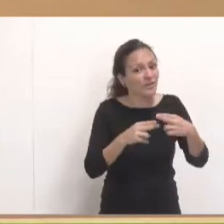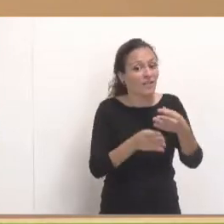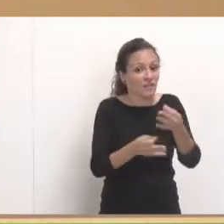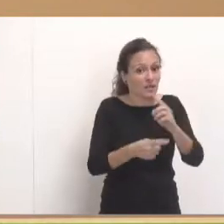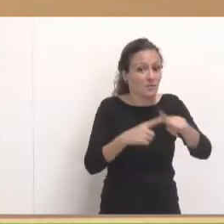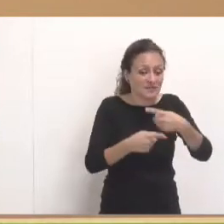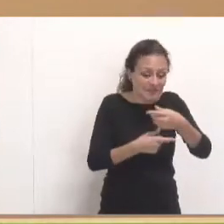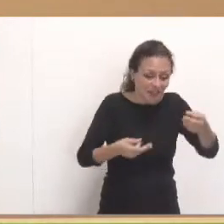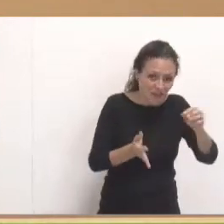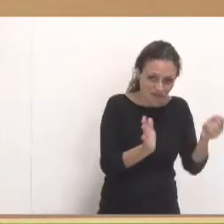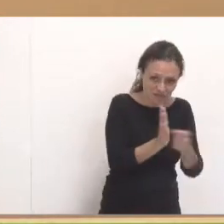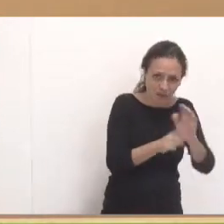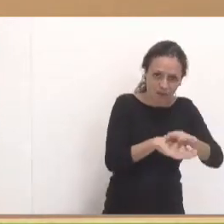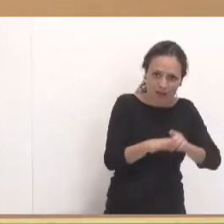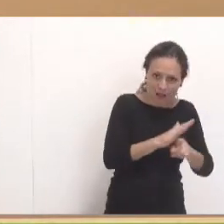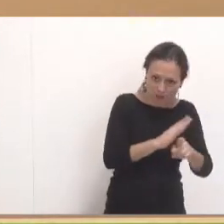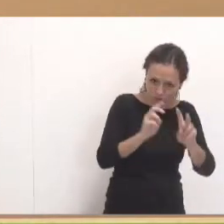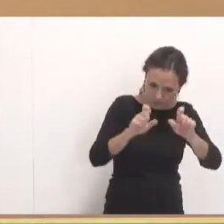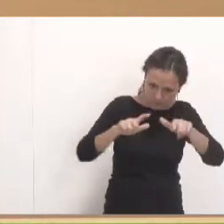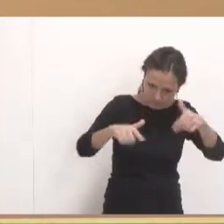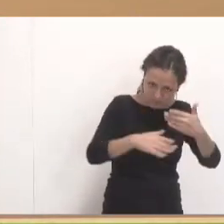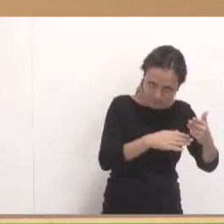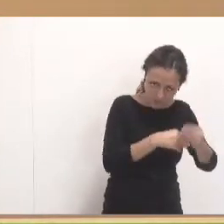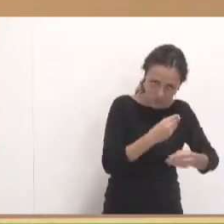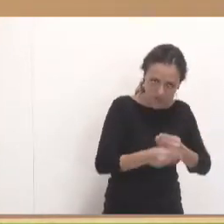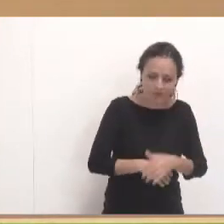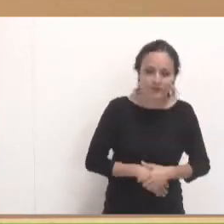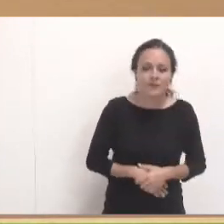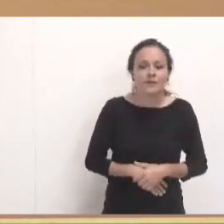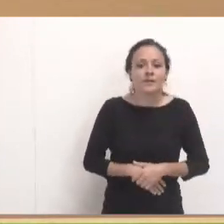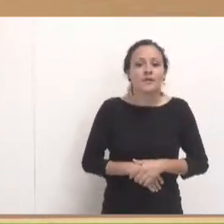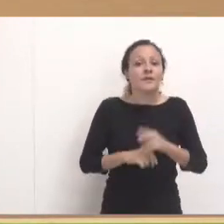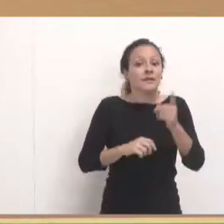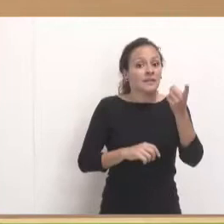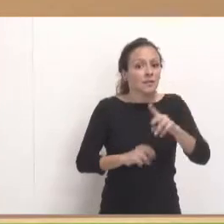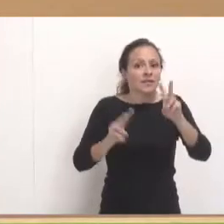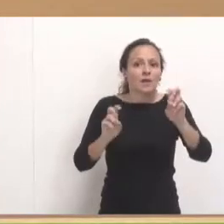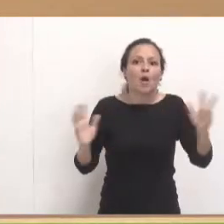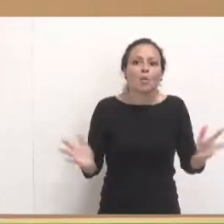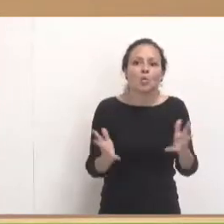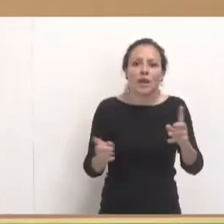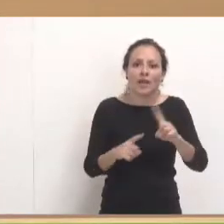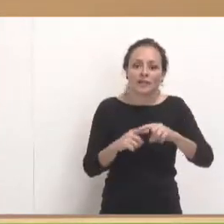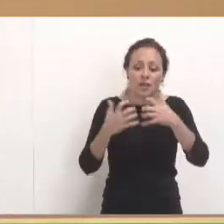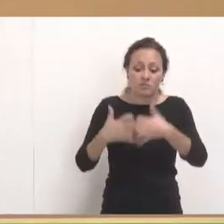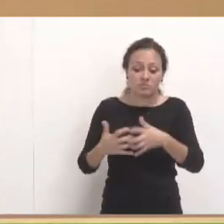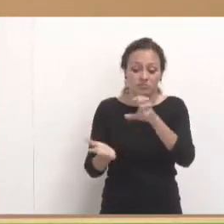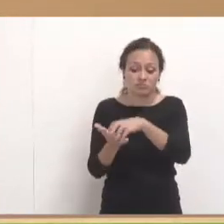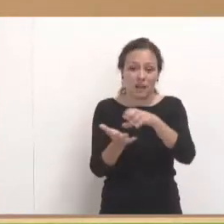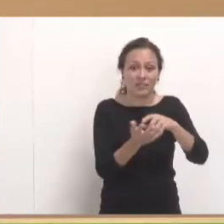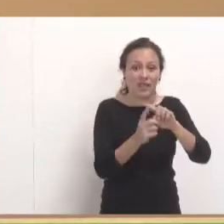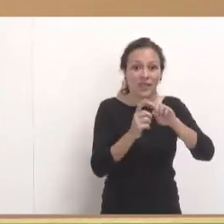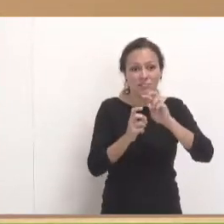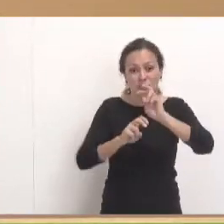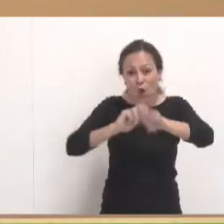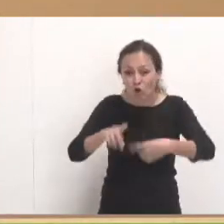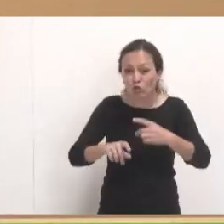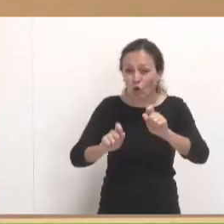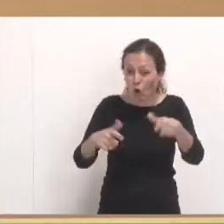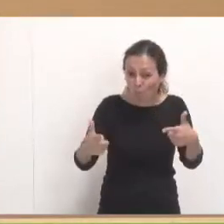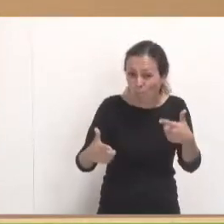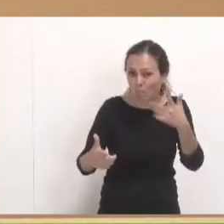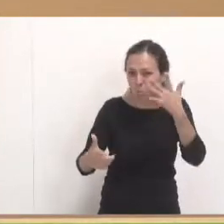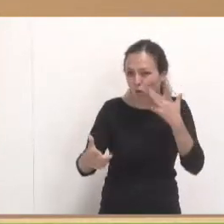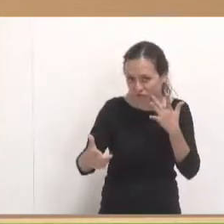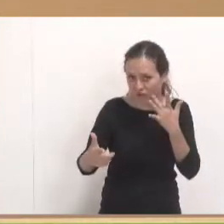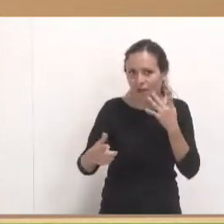gestión. En tal sentido, asumir como objetivo urgente la implementación de las plantas de compostaje y tratamiento de materia orgánica que,